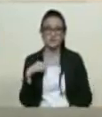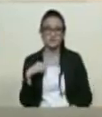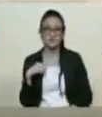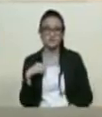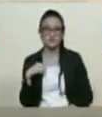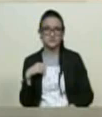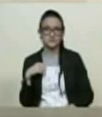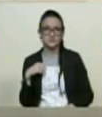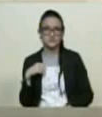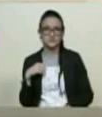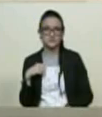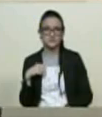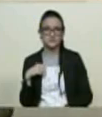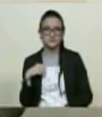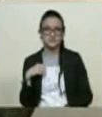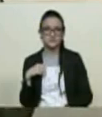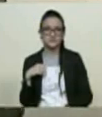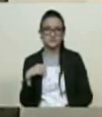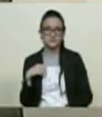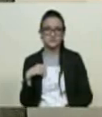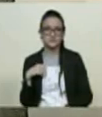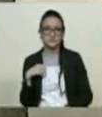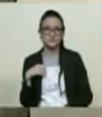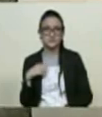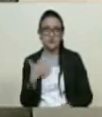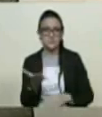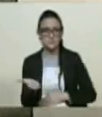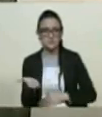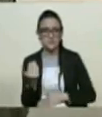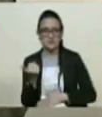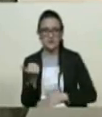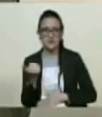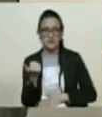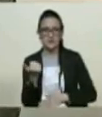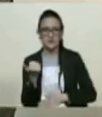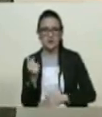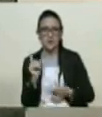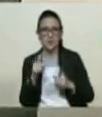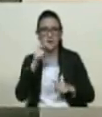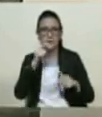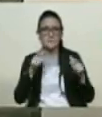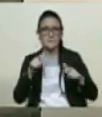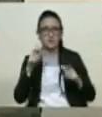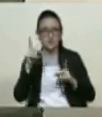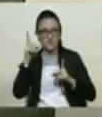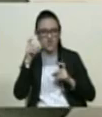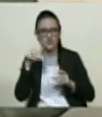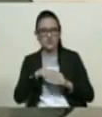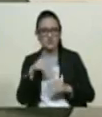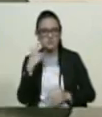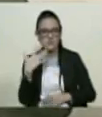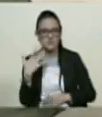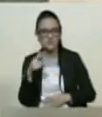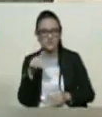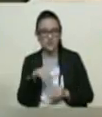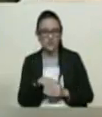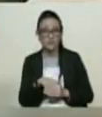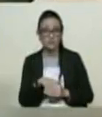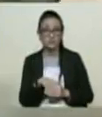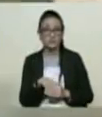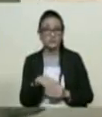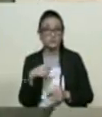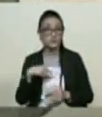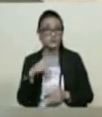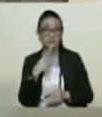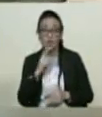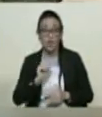inescrupulosas, lo tenemos que decir de esa manera, le solicitaban a algunas personas que fotografiaran el voto, y nosotros decimos eso